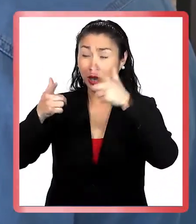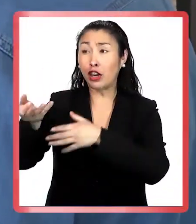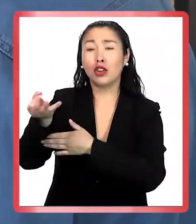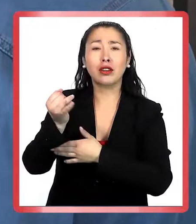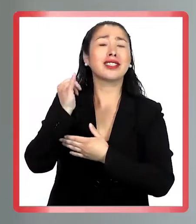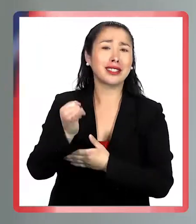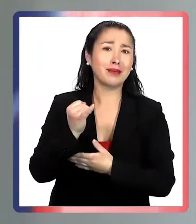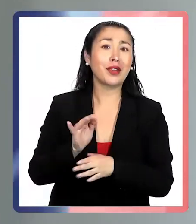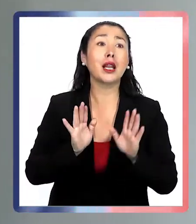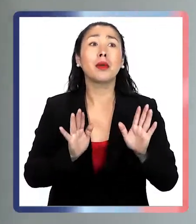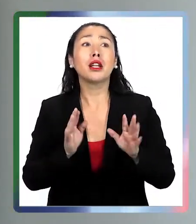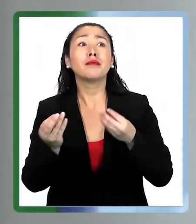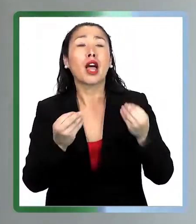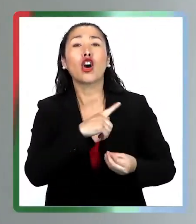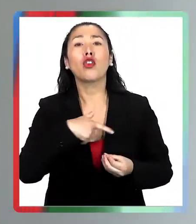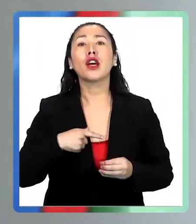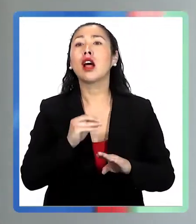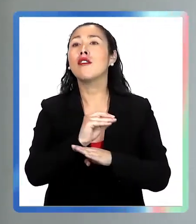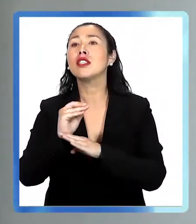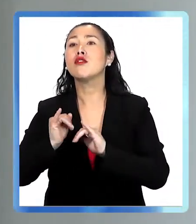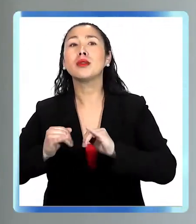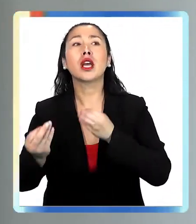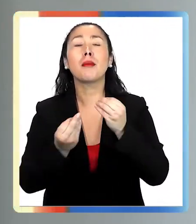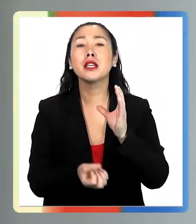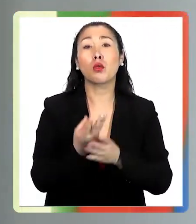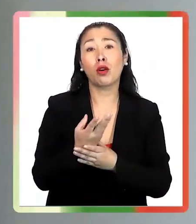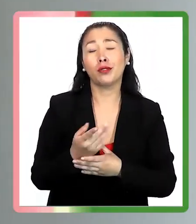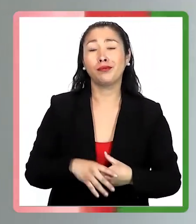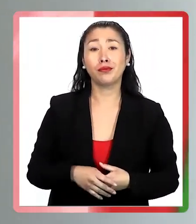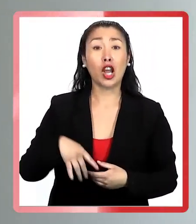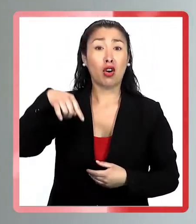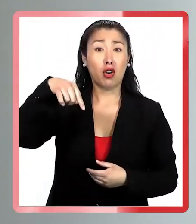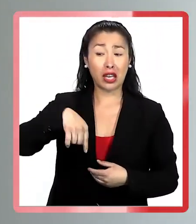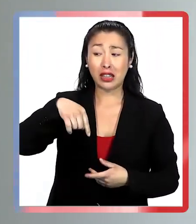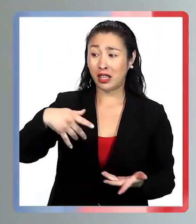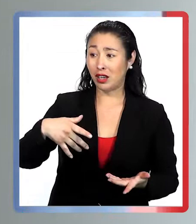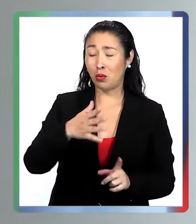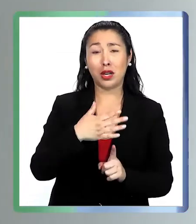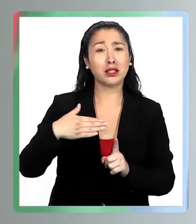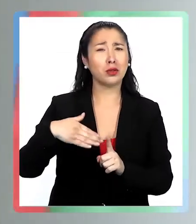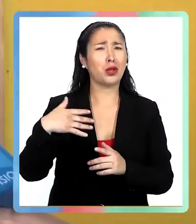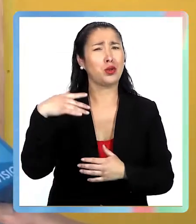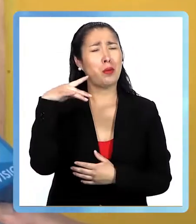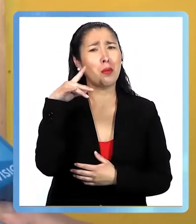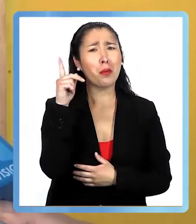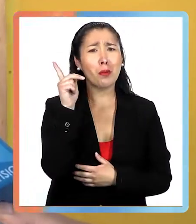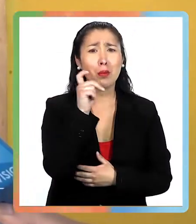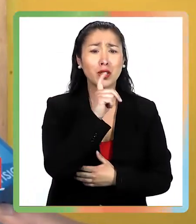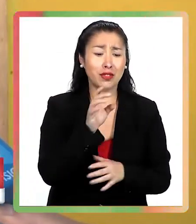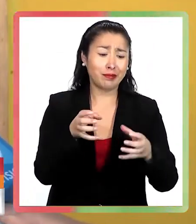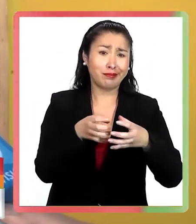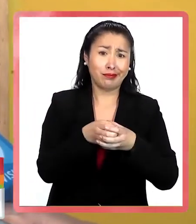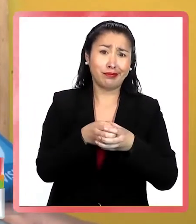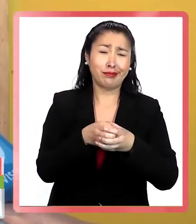están a la espera de anuncios concretos del gobierno a su sector. Hoy en día estamos viviendo una situación muy crítica en lo que es en el